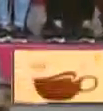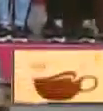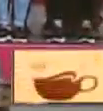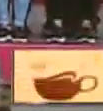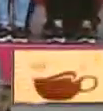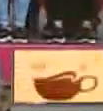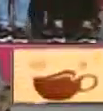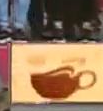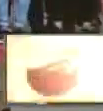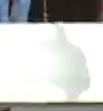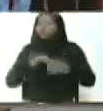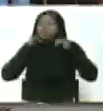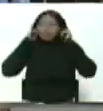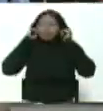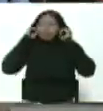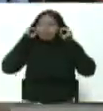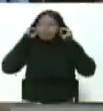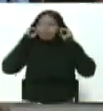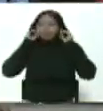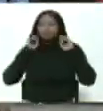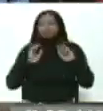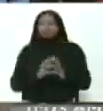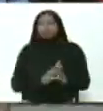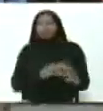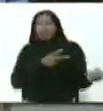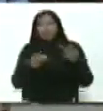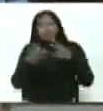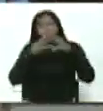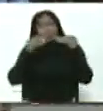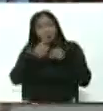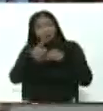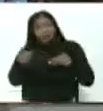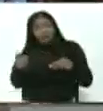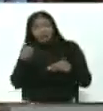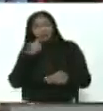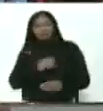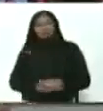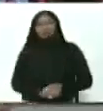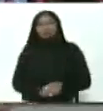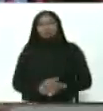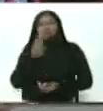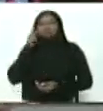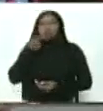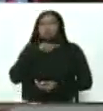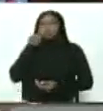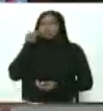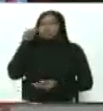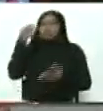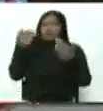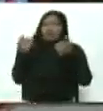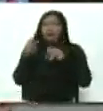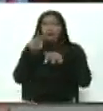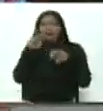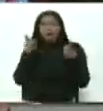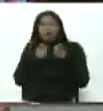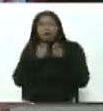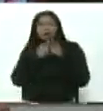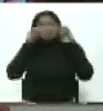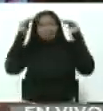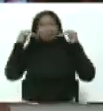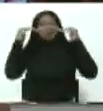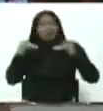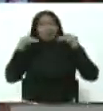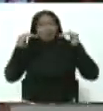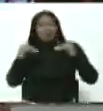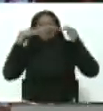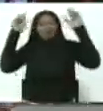Bienvenidos todos y cada uno, camaradas. Bienvenidos. Mira, baja un momentico todas las pancartas, todas las